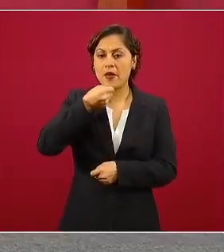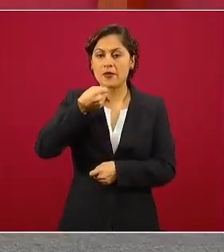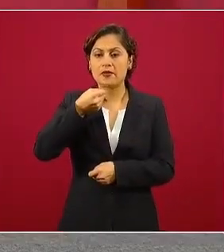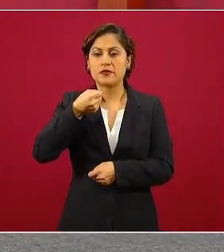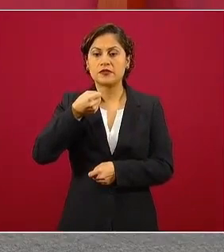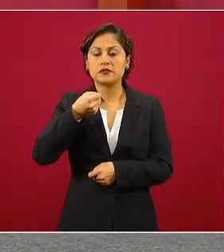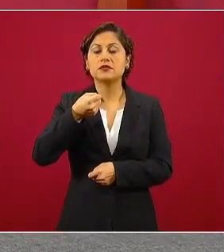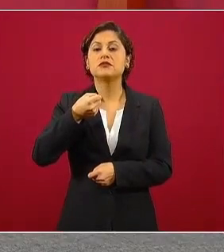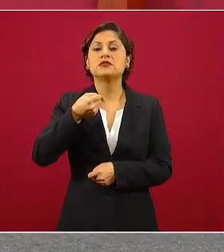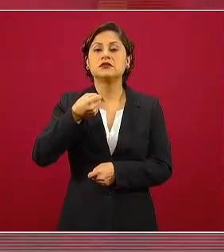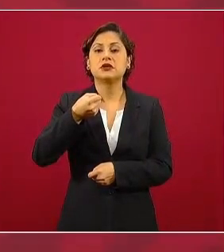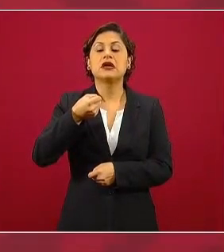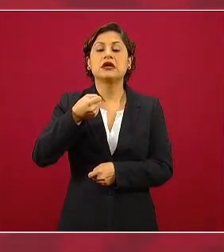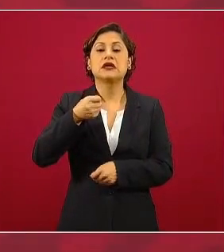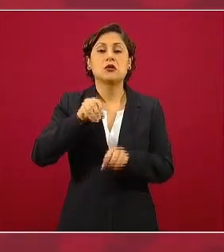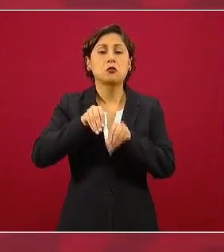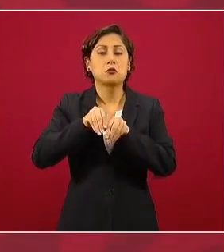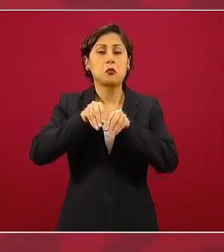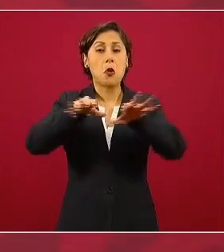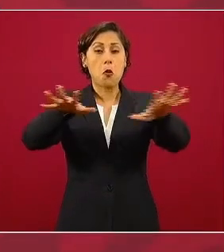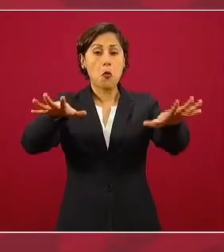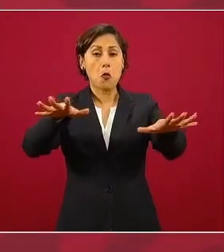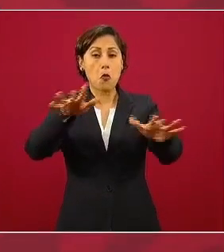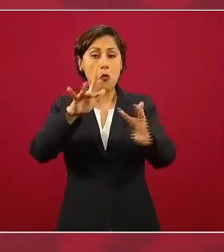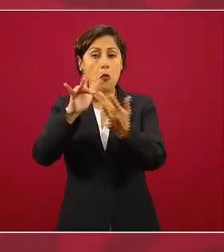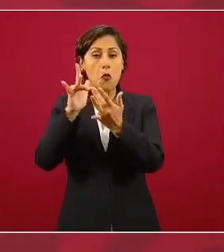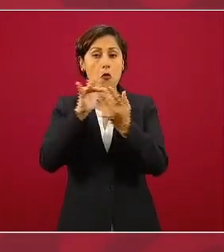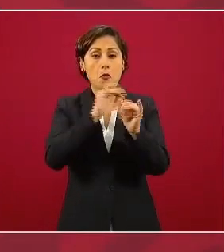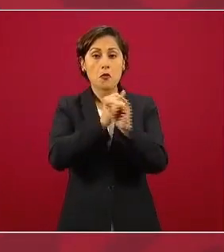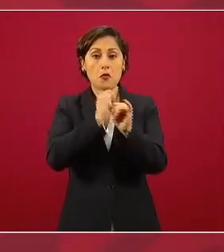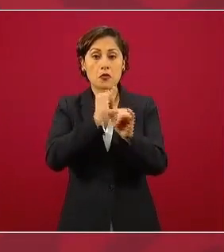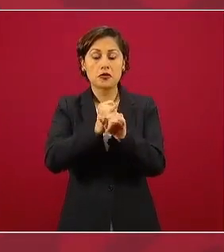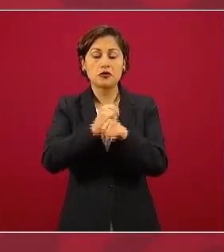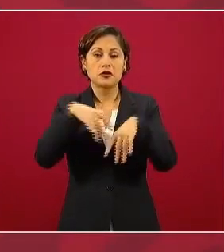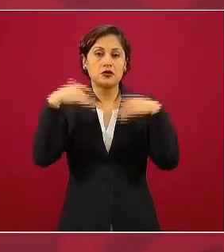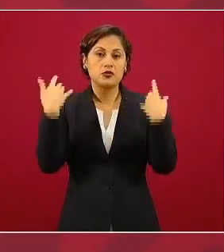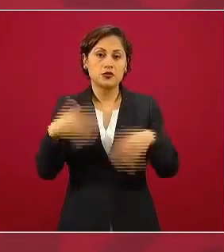se rompió el bloqueo.